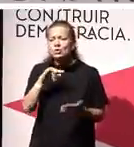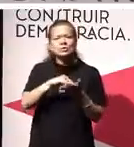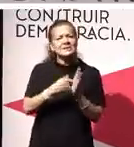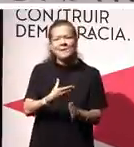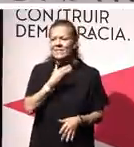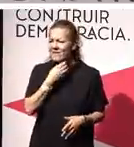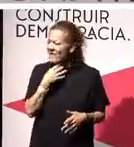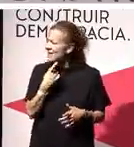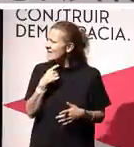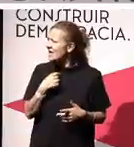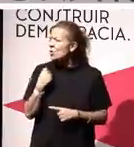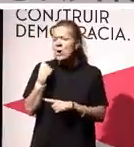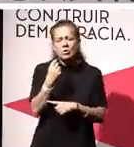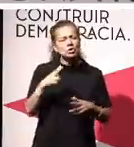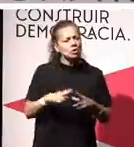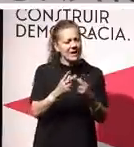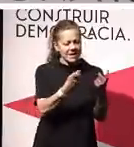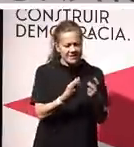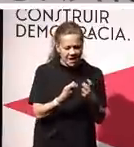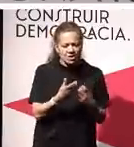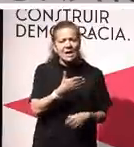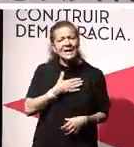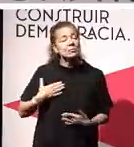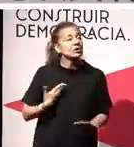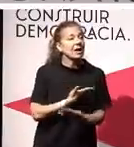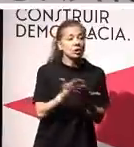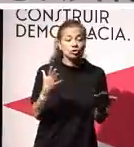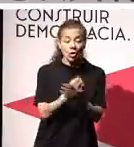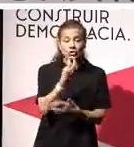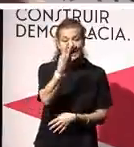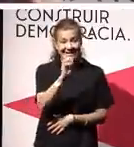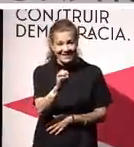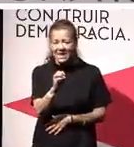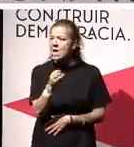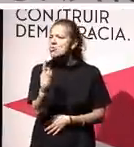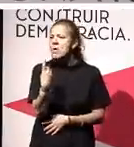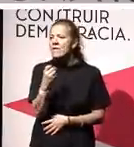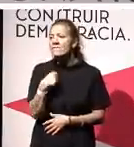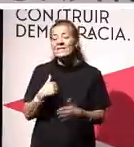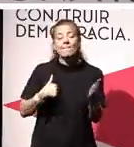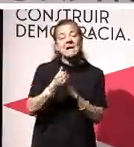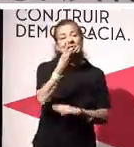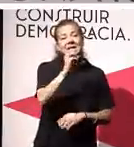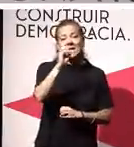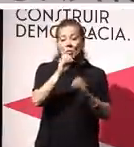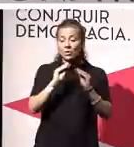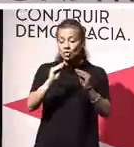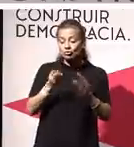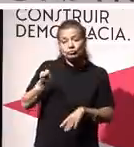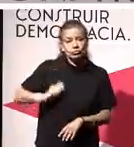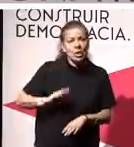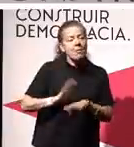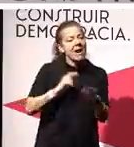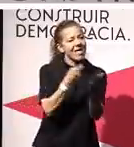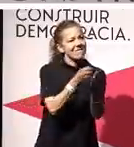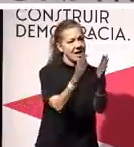con el respaldo social necesario. Aspiramos a que nadie en el 2030 tenga que destinar más del 30% de sus ingresos a pagar